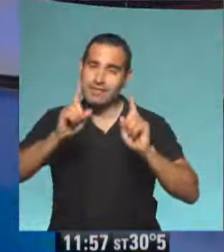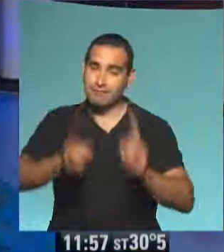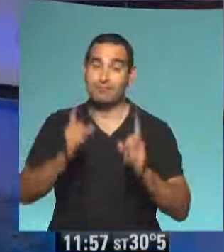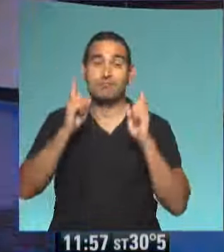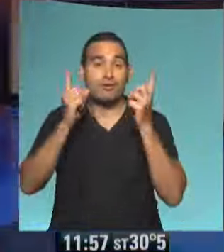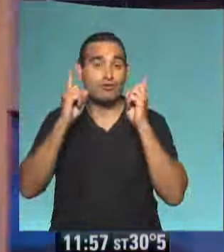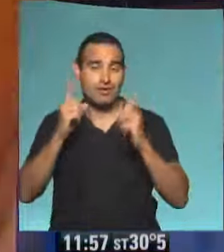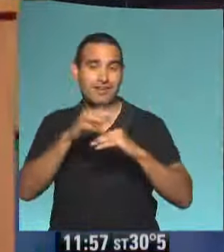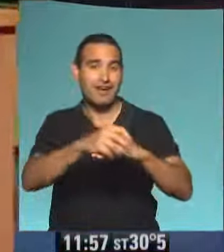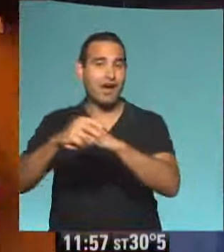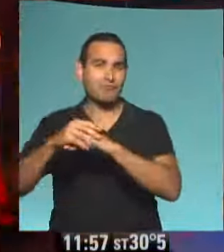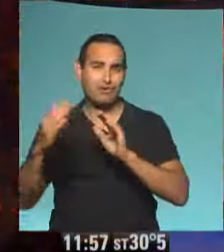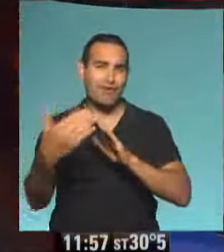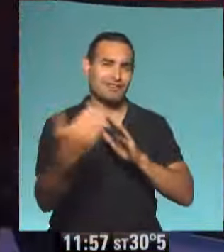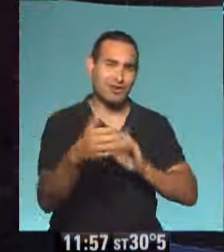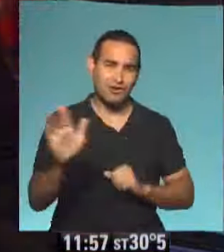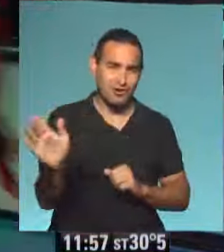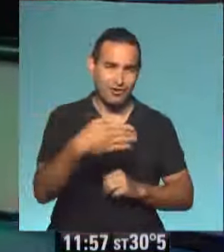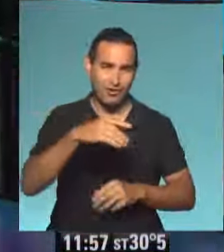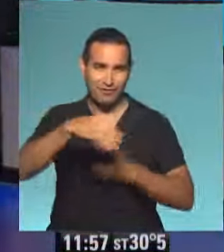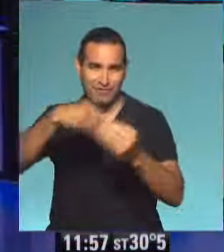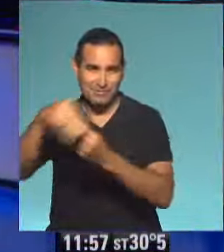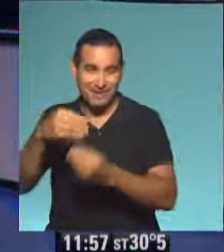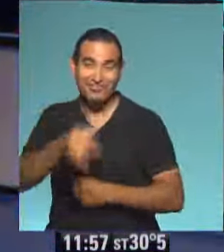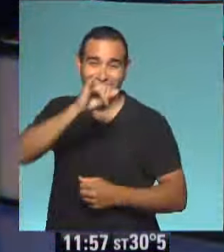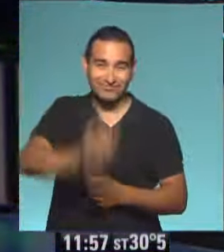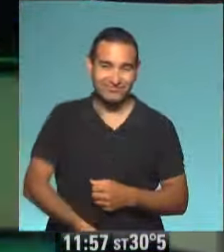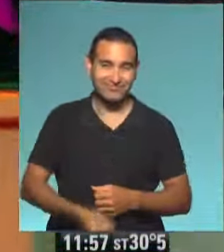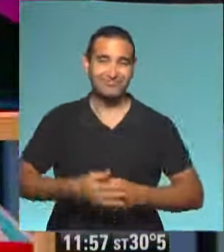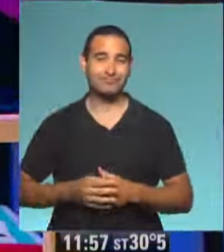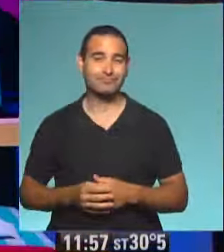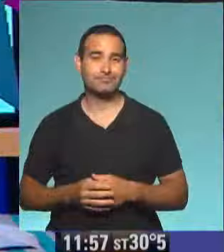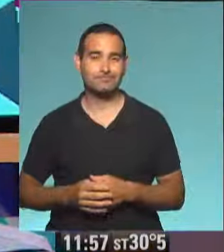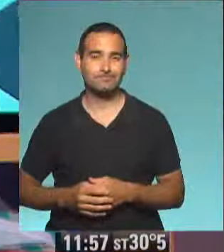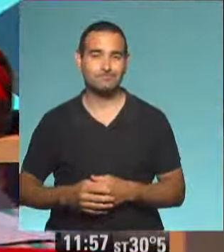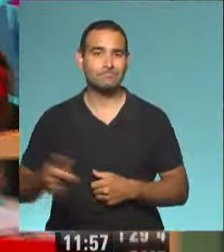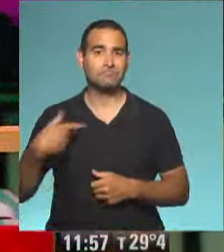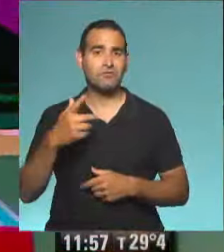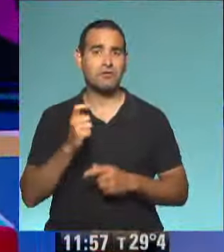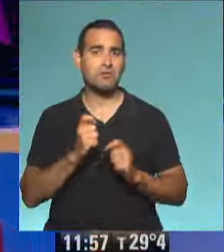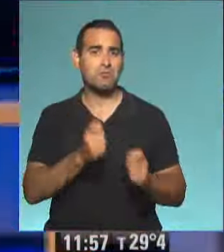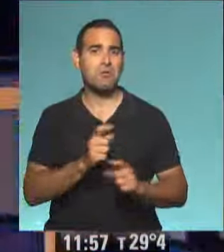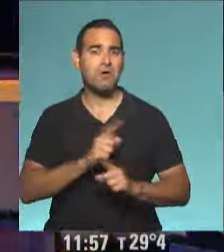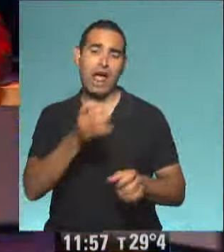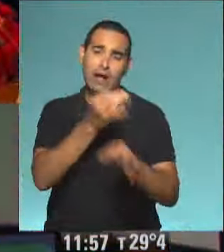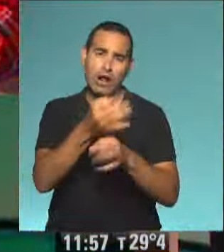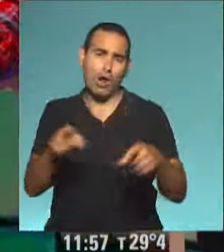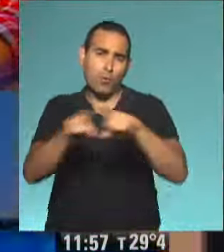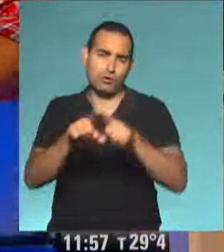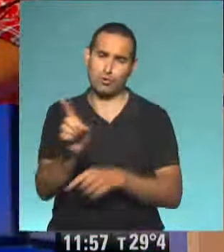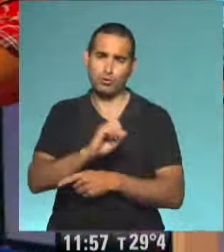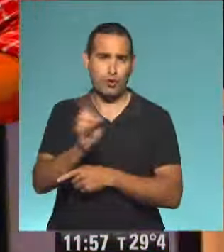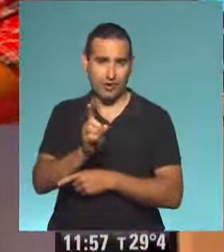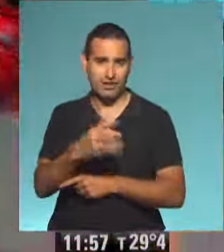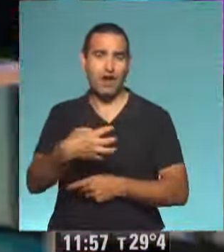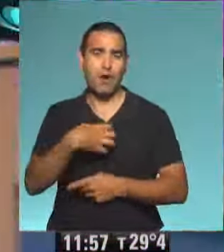docentes, amigos y vecinos y a todos los parientes. Sí, sí, sí, no quiso ser reemplazo de la escuela y el